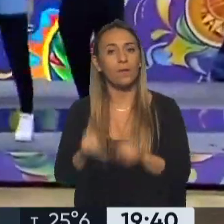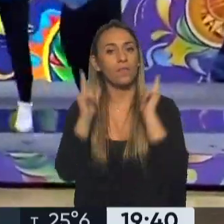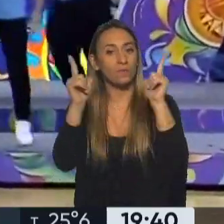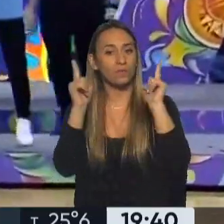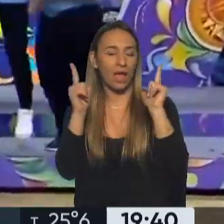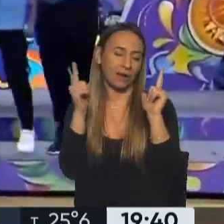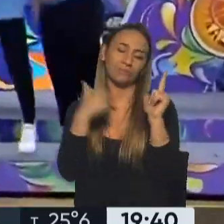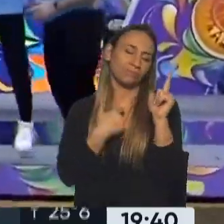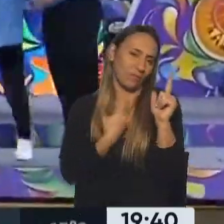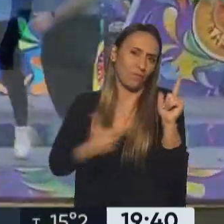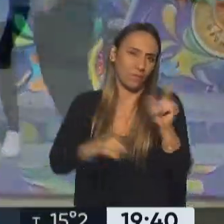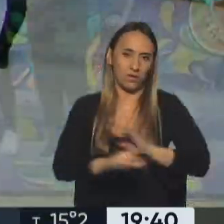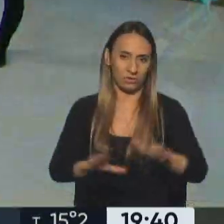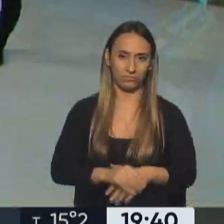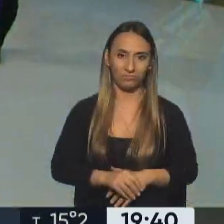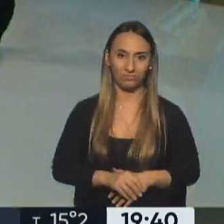hago al máximo.